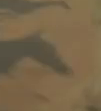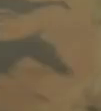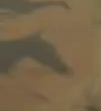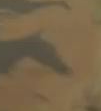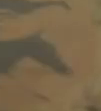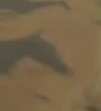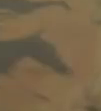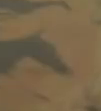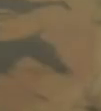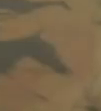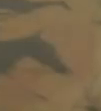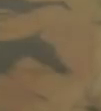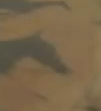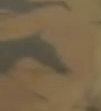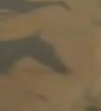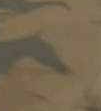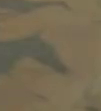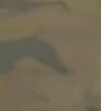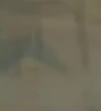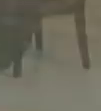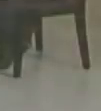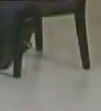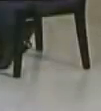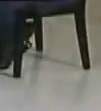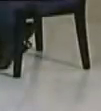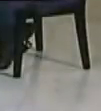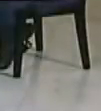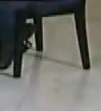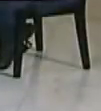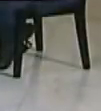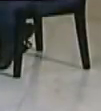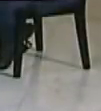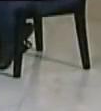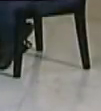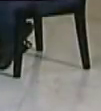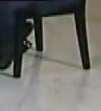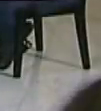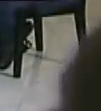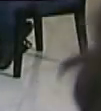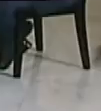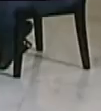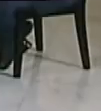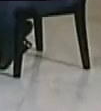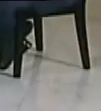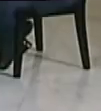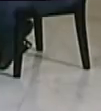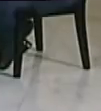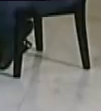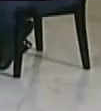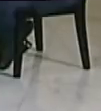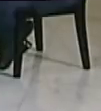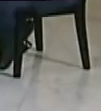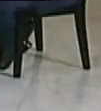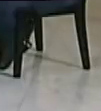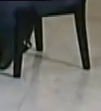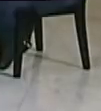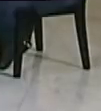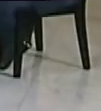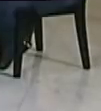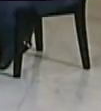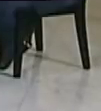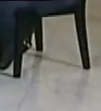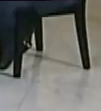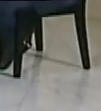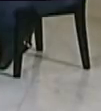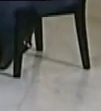Sizin ve halkınız için hayırlara vesile olmasını temenni ediyorum. Deseo que las presidenciales